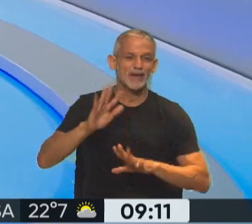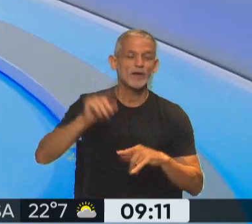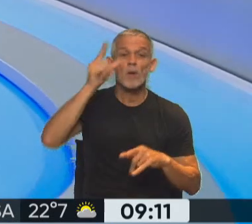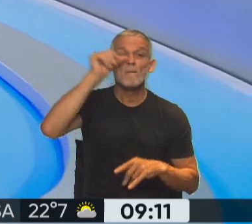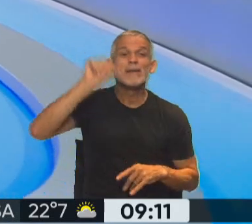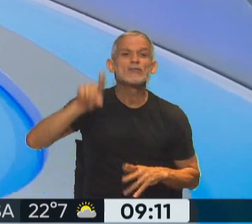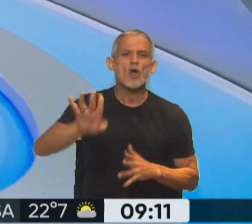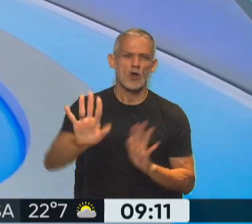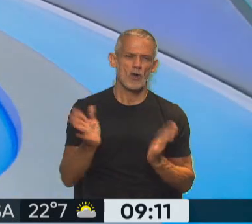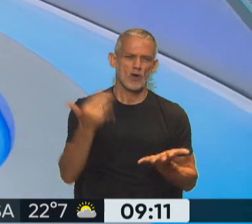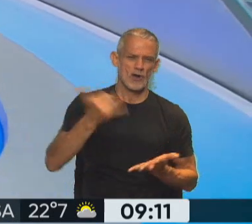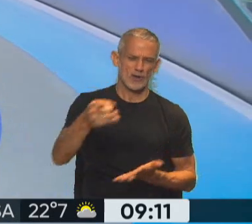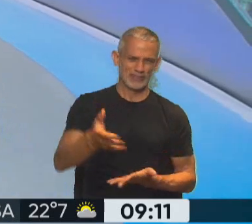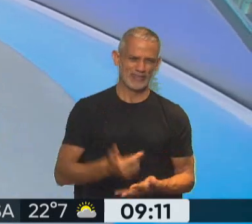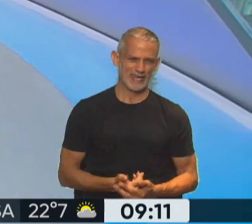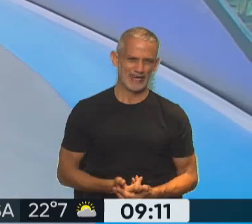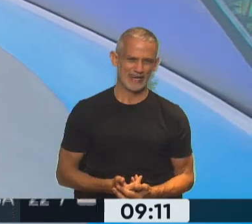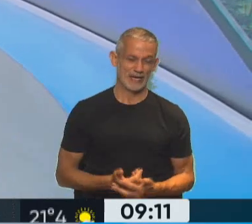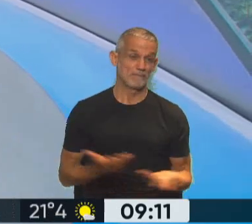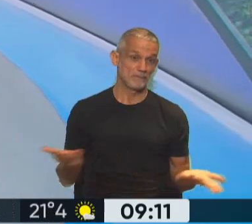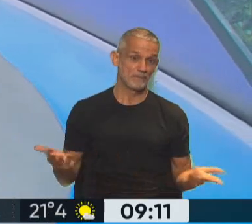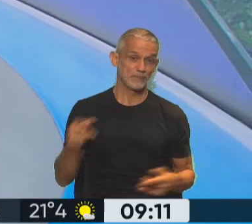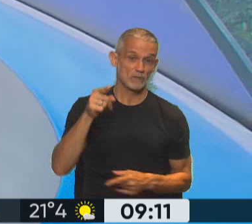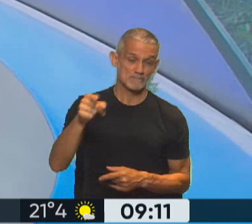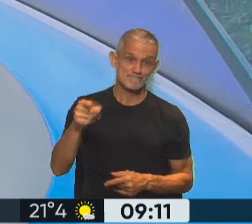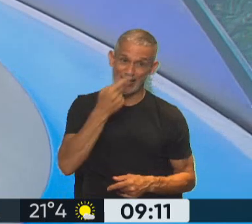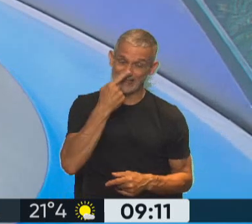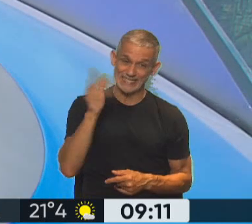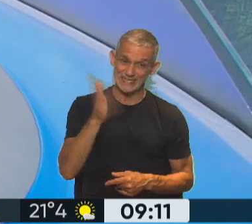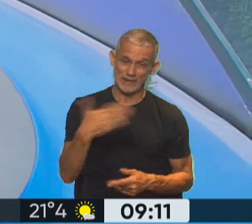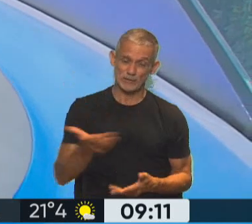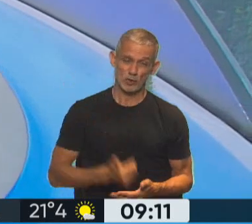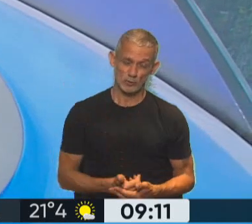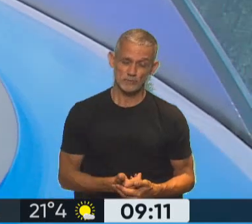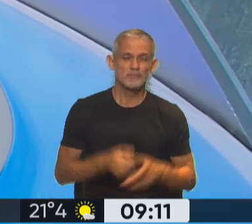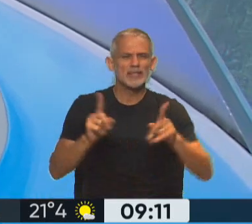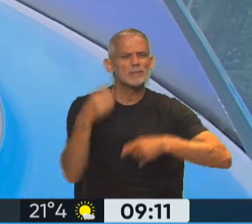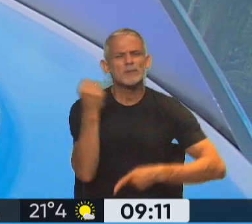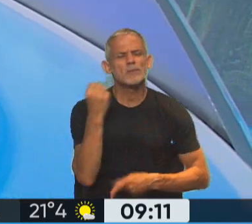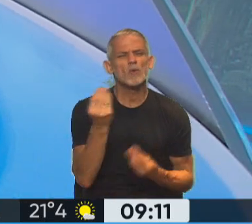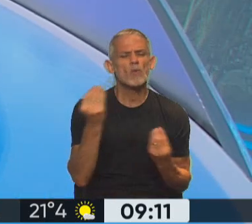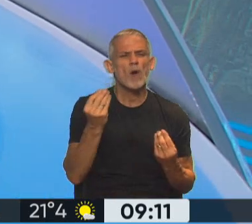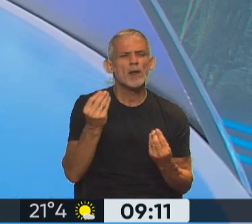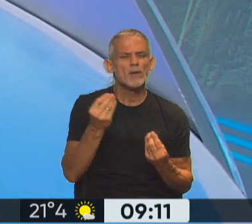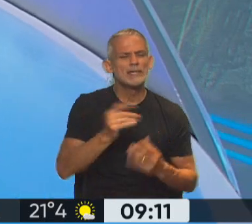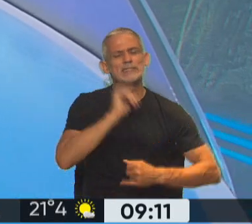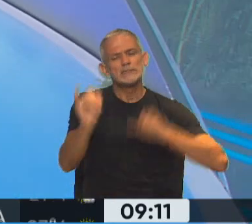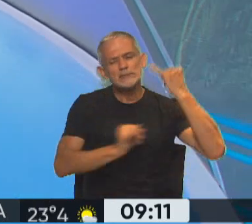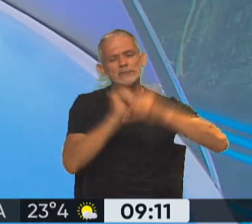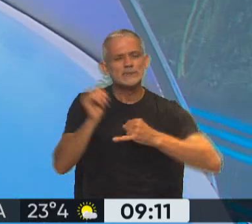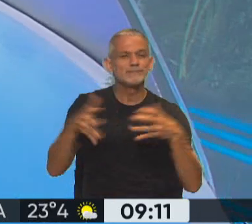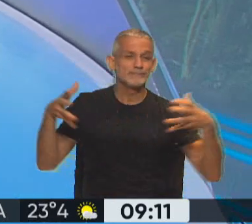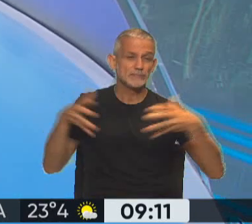no el petróleo es lo que interesa pero también hay que decir que más allá del relato que quiera